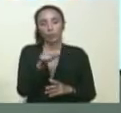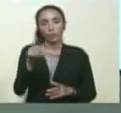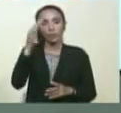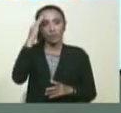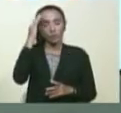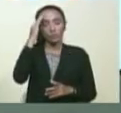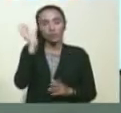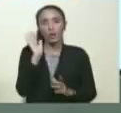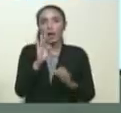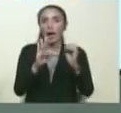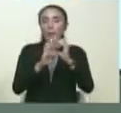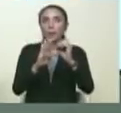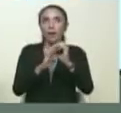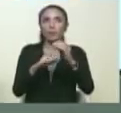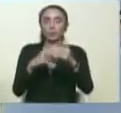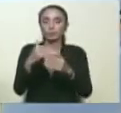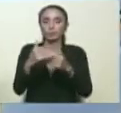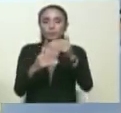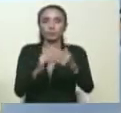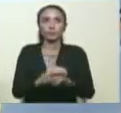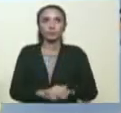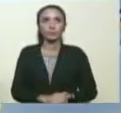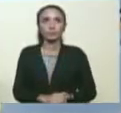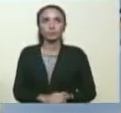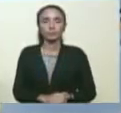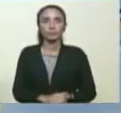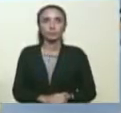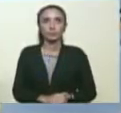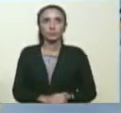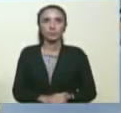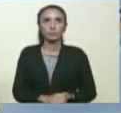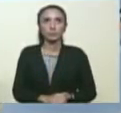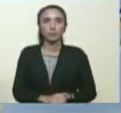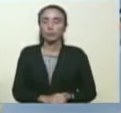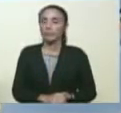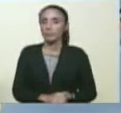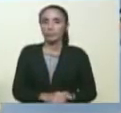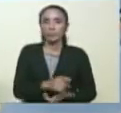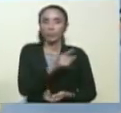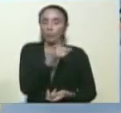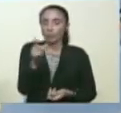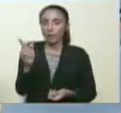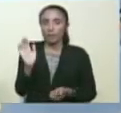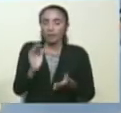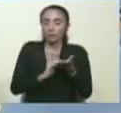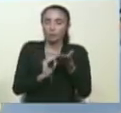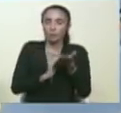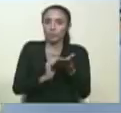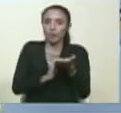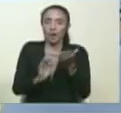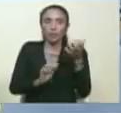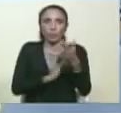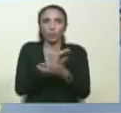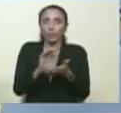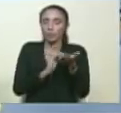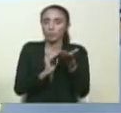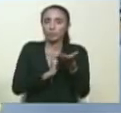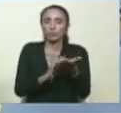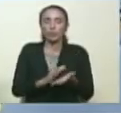minando. Tienen sus bitcoins. Muchos de ustedes están resolviendo con las granjas, con